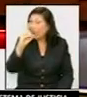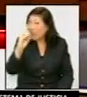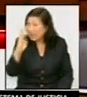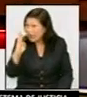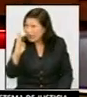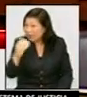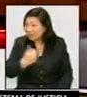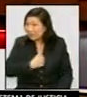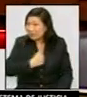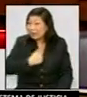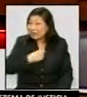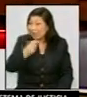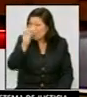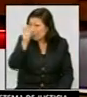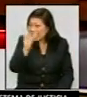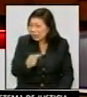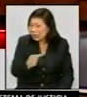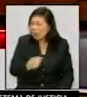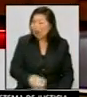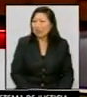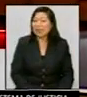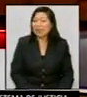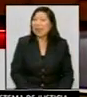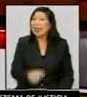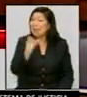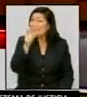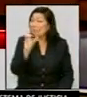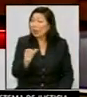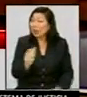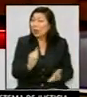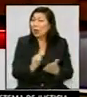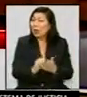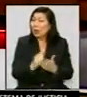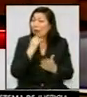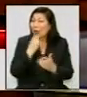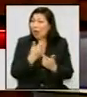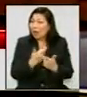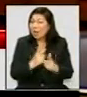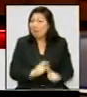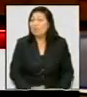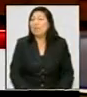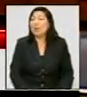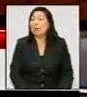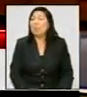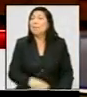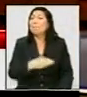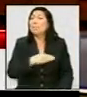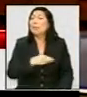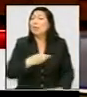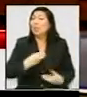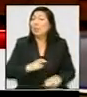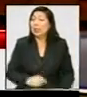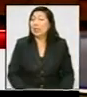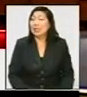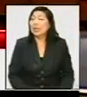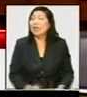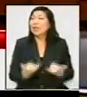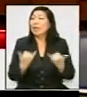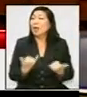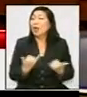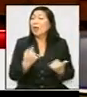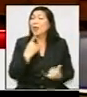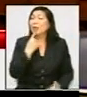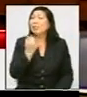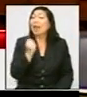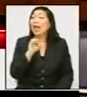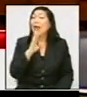le pertenece a esa persona? ¿Y esa persona acaso no ha sido liberada por el Ministerio Público del que ahora se